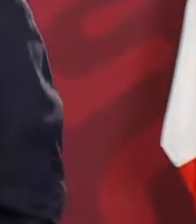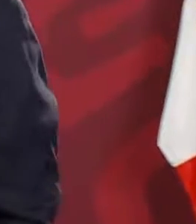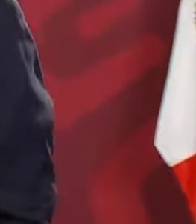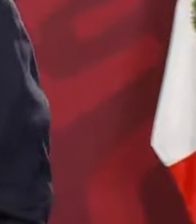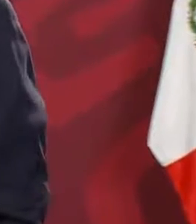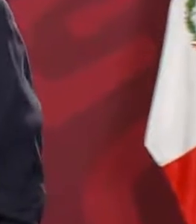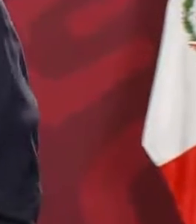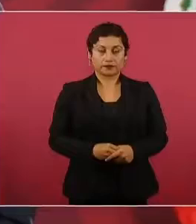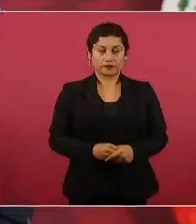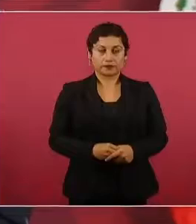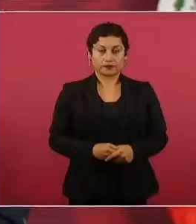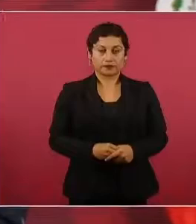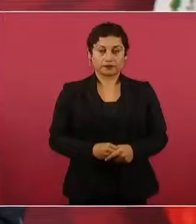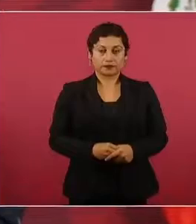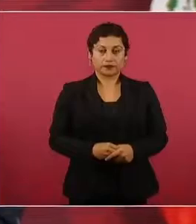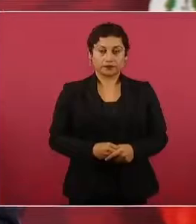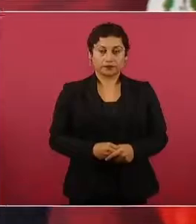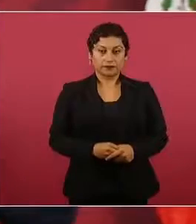crisis